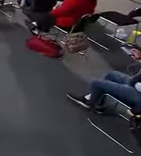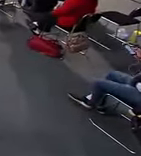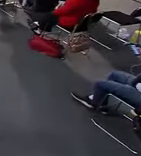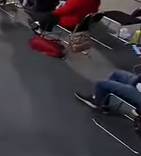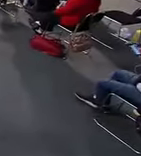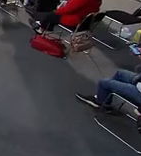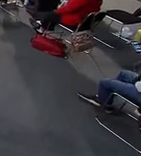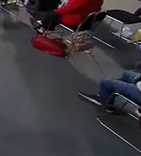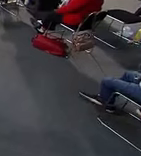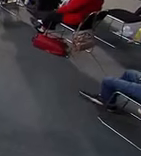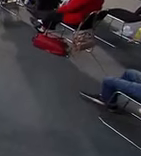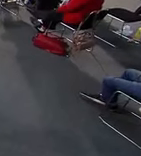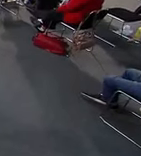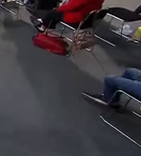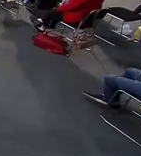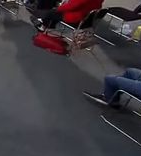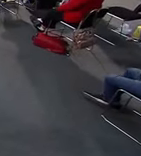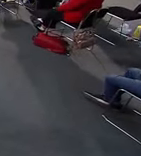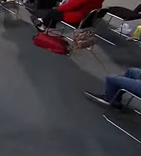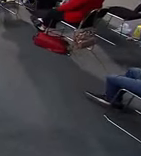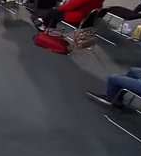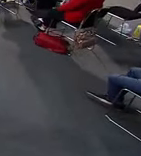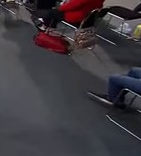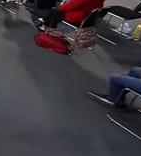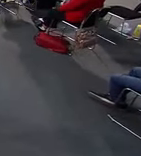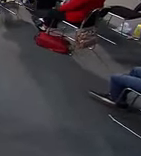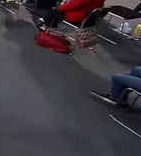en la supuesta pluralidad,